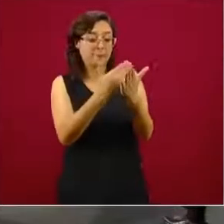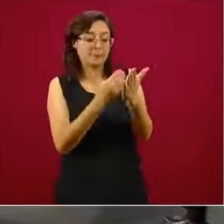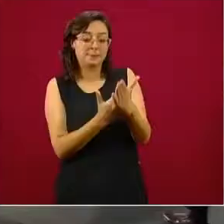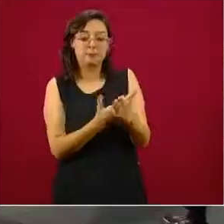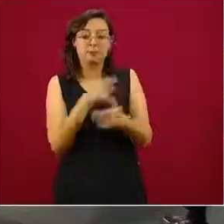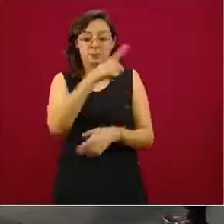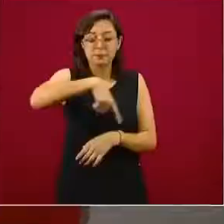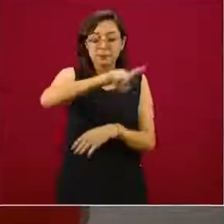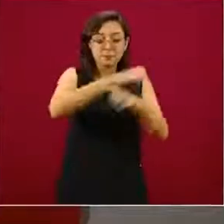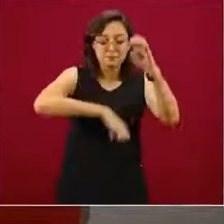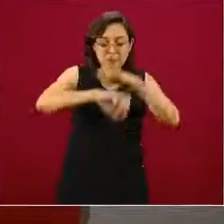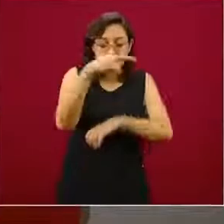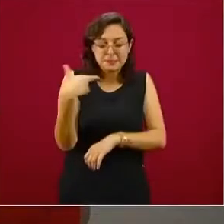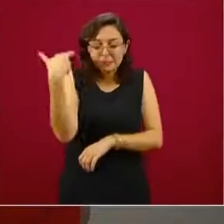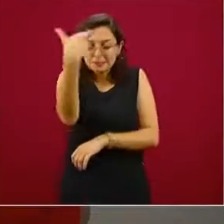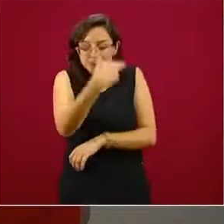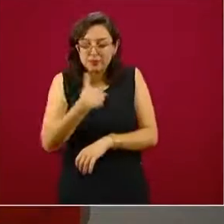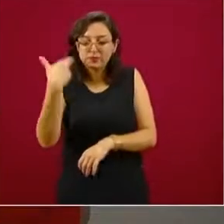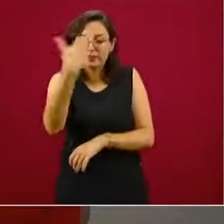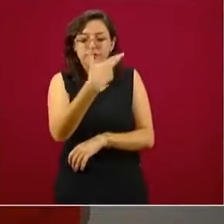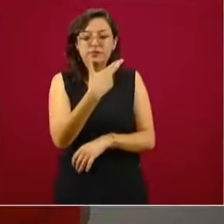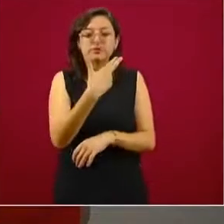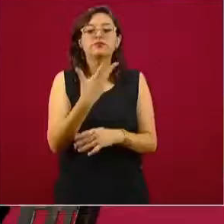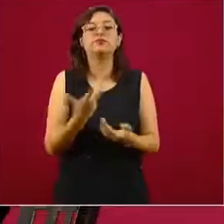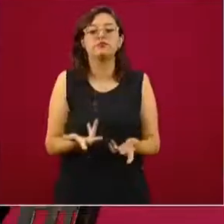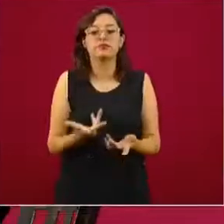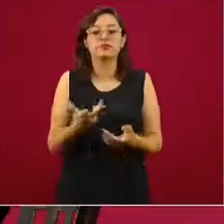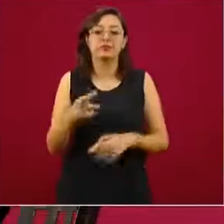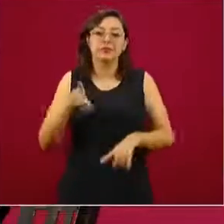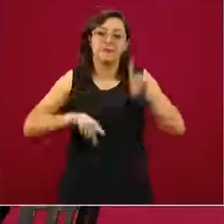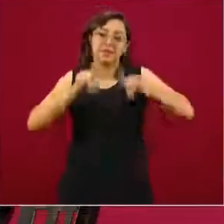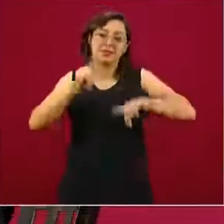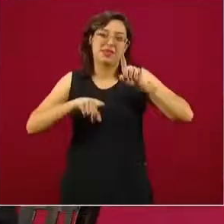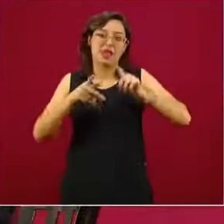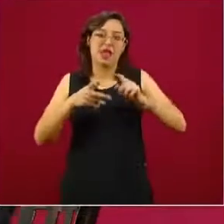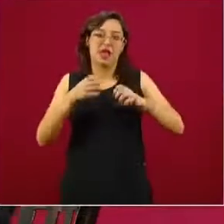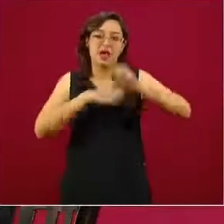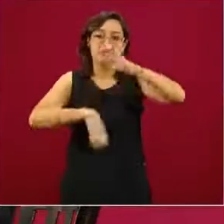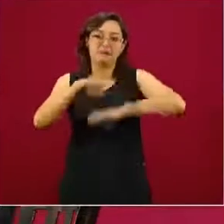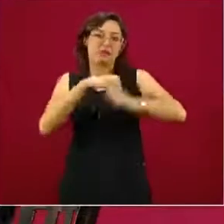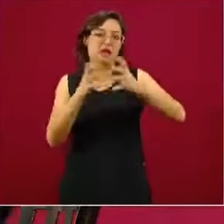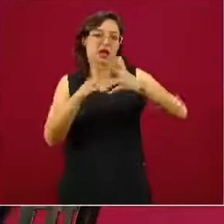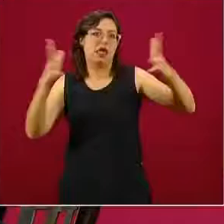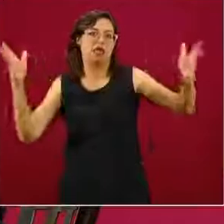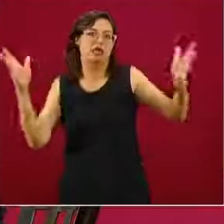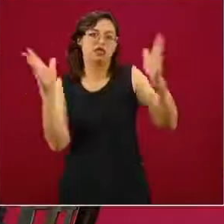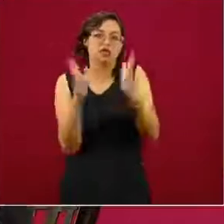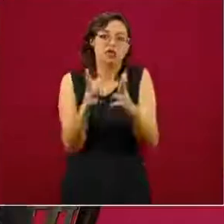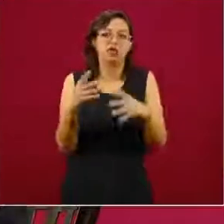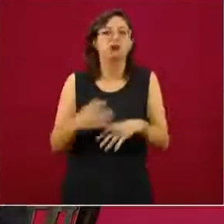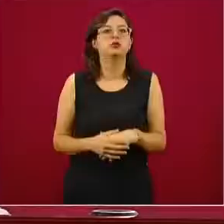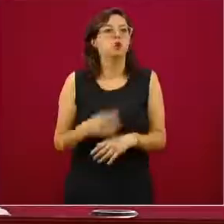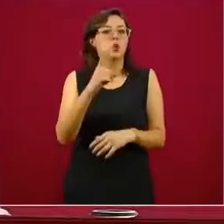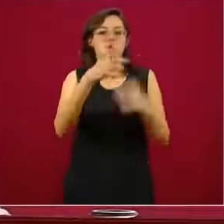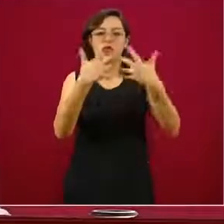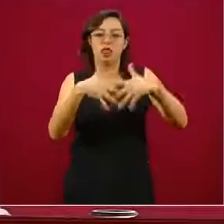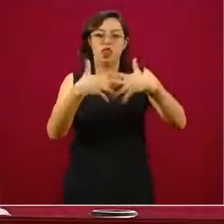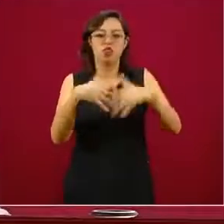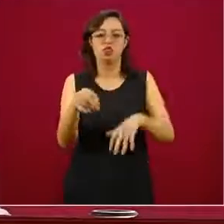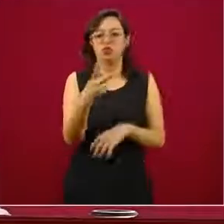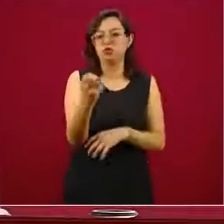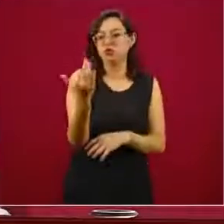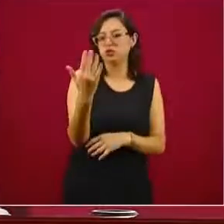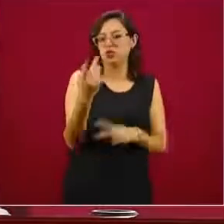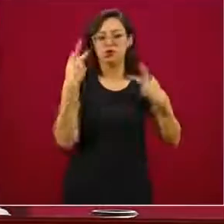esta autoevaluación, es también distinta por el tamaño de la empresa. Una planta que tiene más de